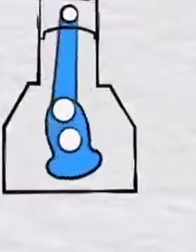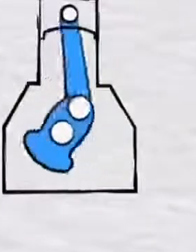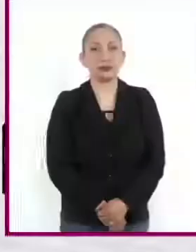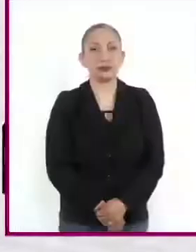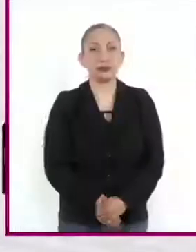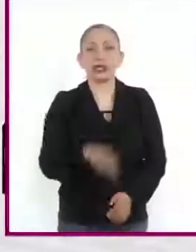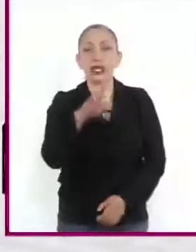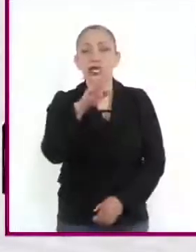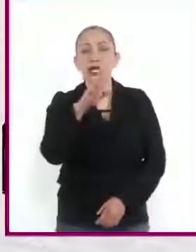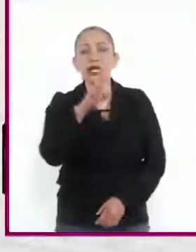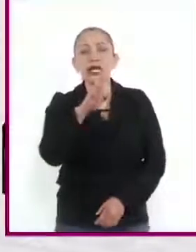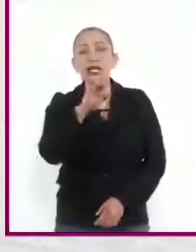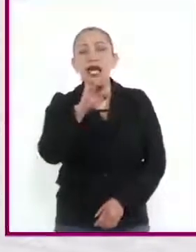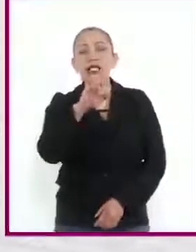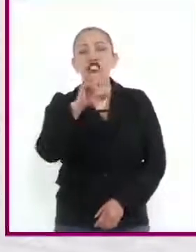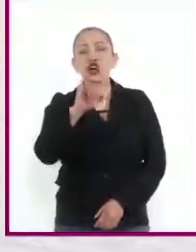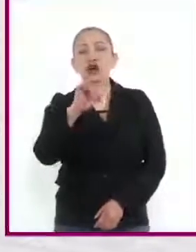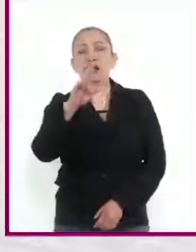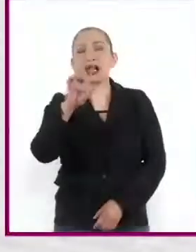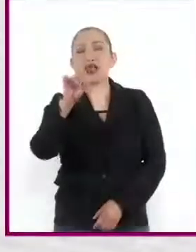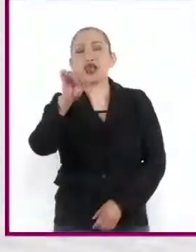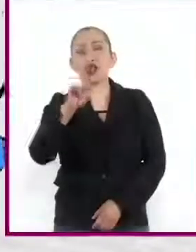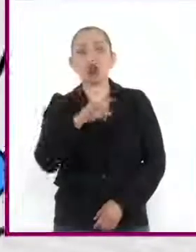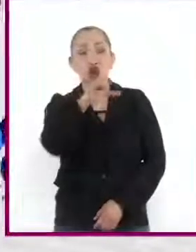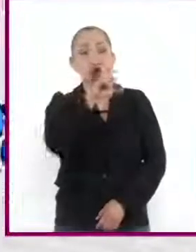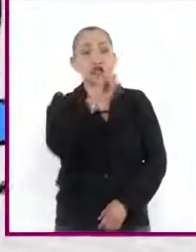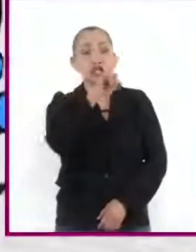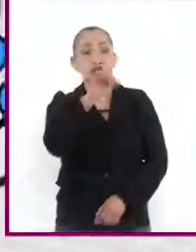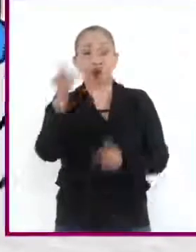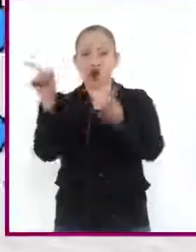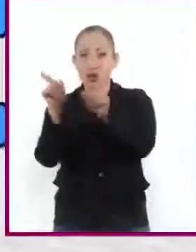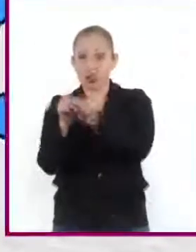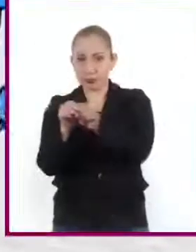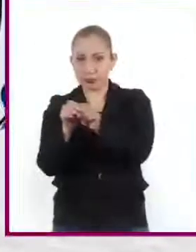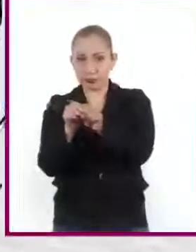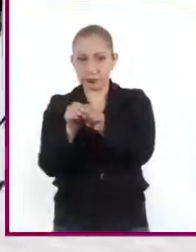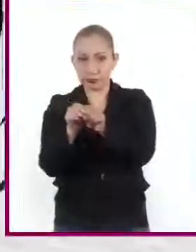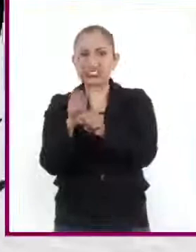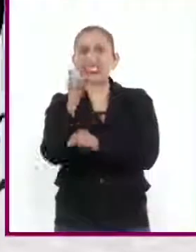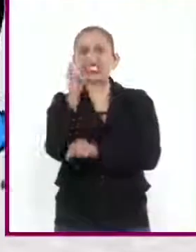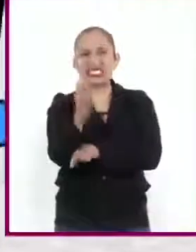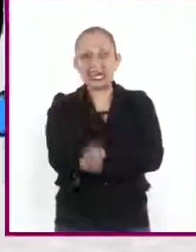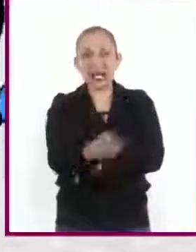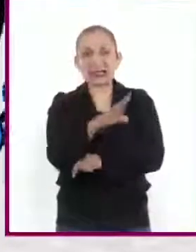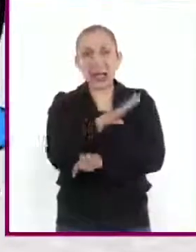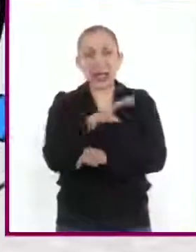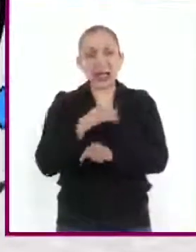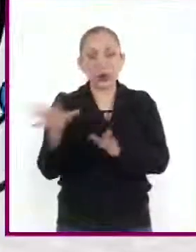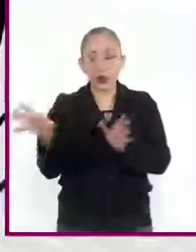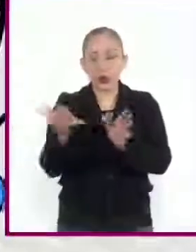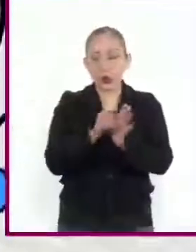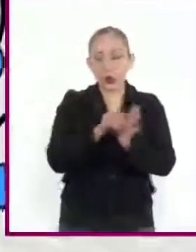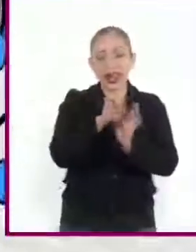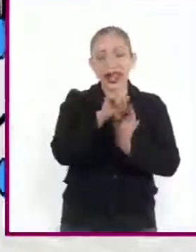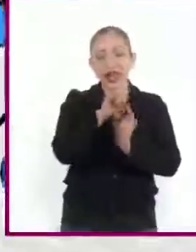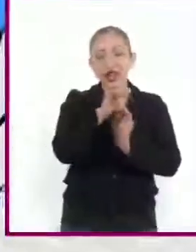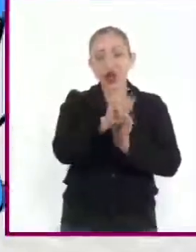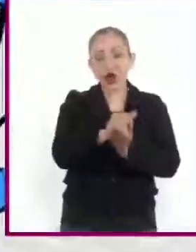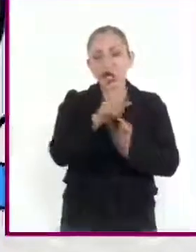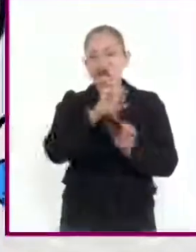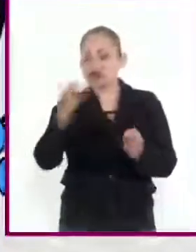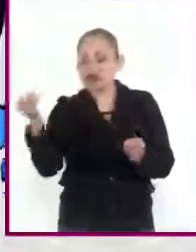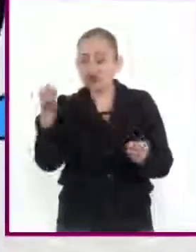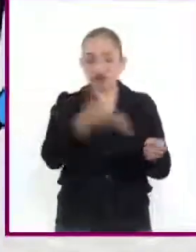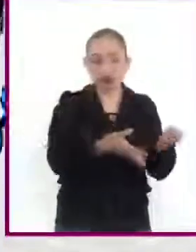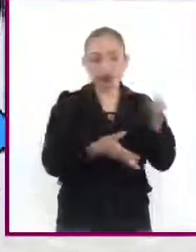Una reacción redox significa óxido-reducción y es aquella en la que se transfieren electrones entre